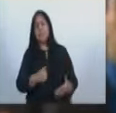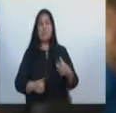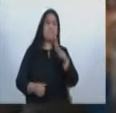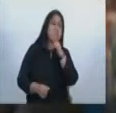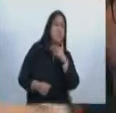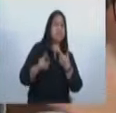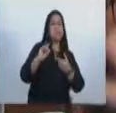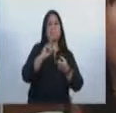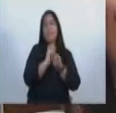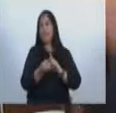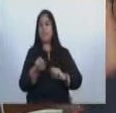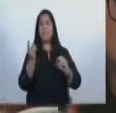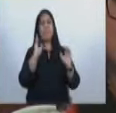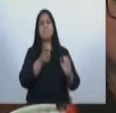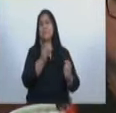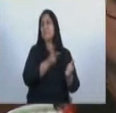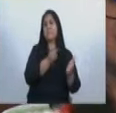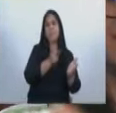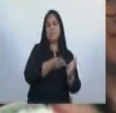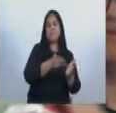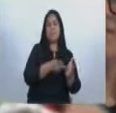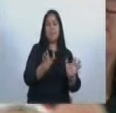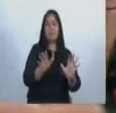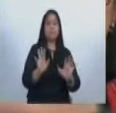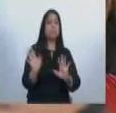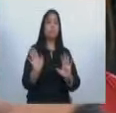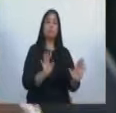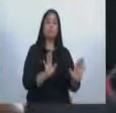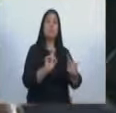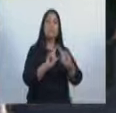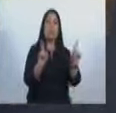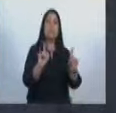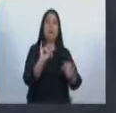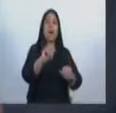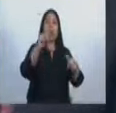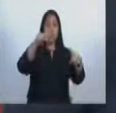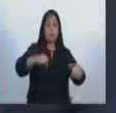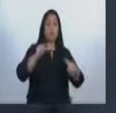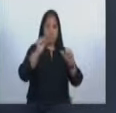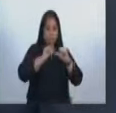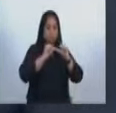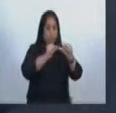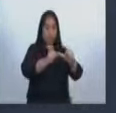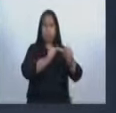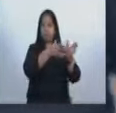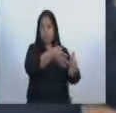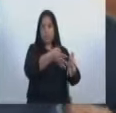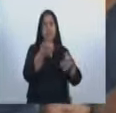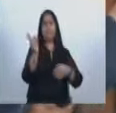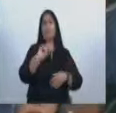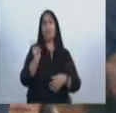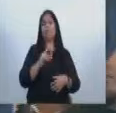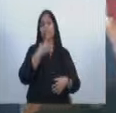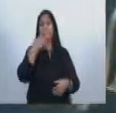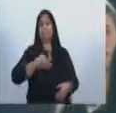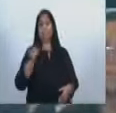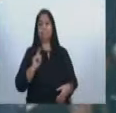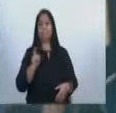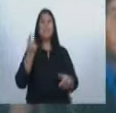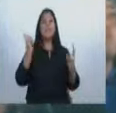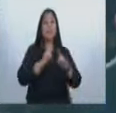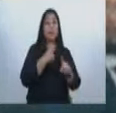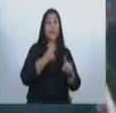va a cambiar las cosas no van a no no están hechas para que continúen así no es cierto cuando los jóvenes